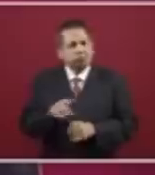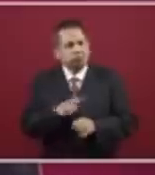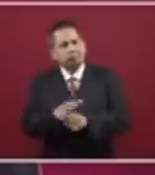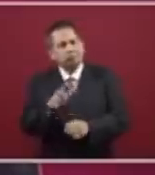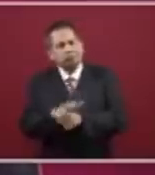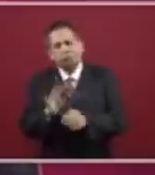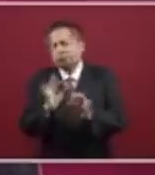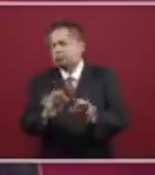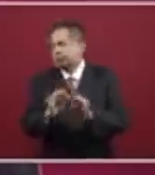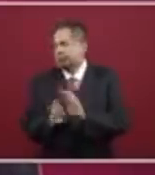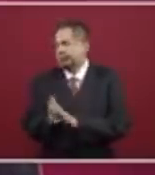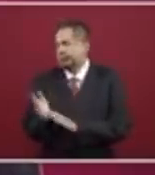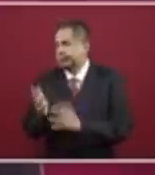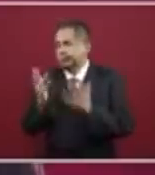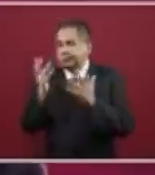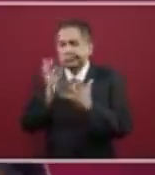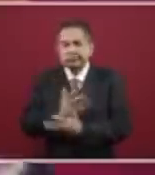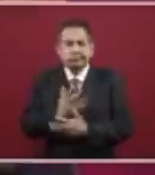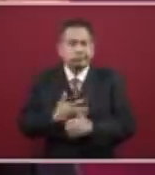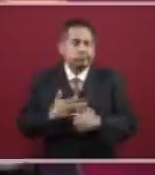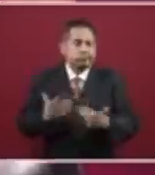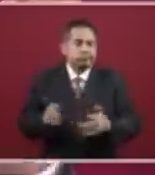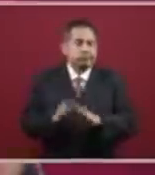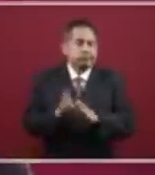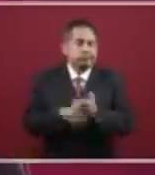hecho de que